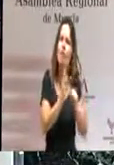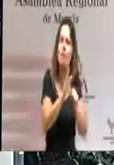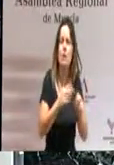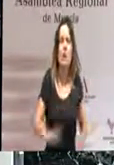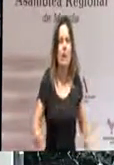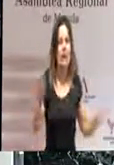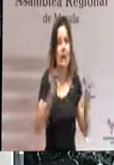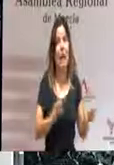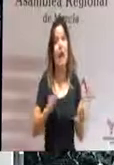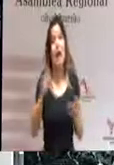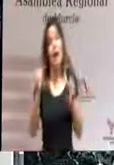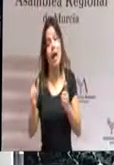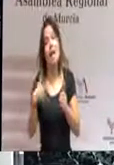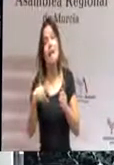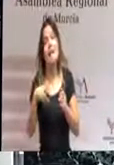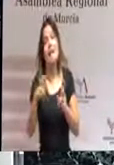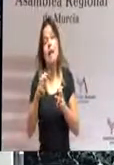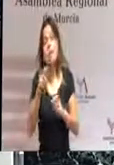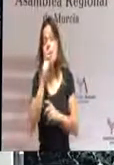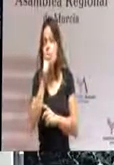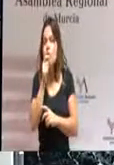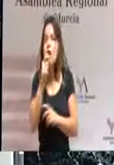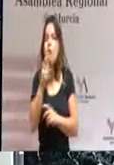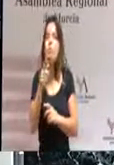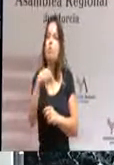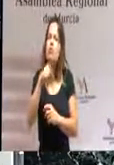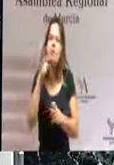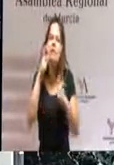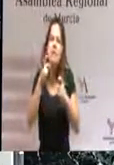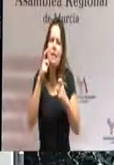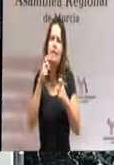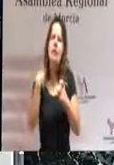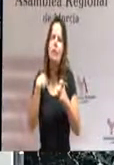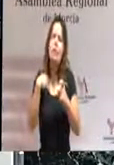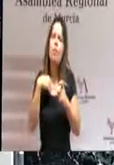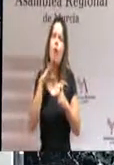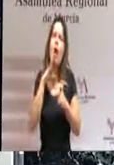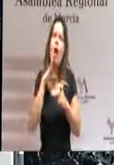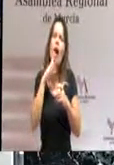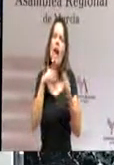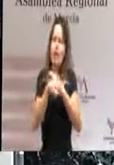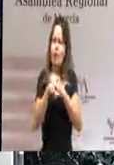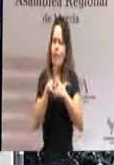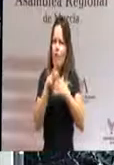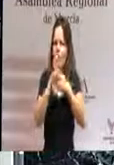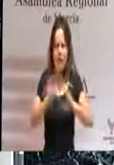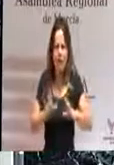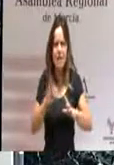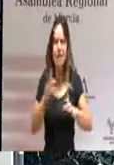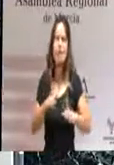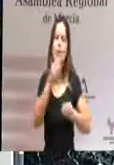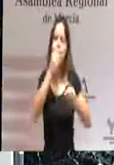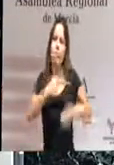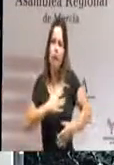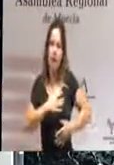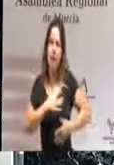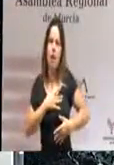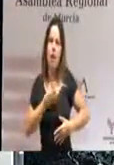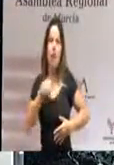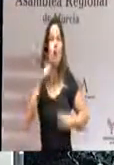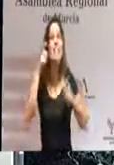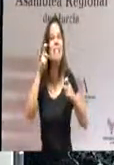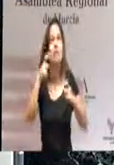PSOE, aún estamos tratando de recuperarnos de la nefasta gestión y la herencia que nos dejaron. Y,